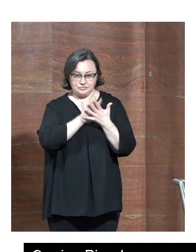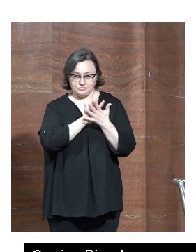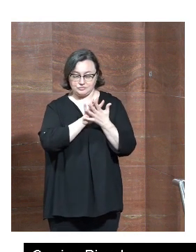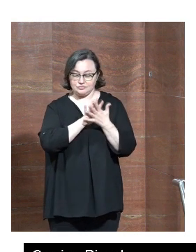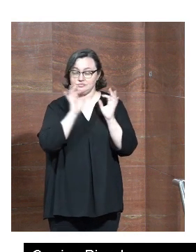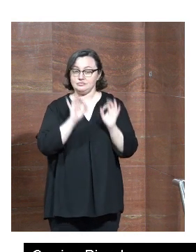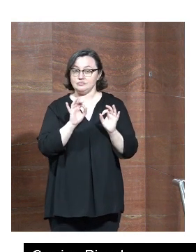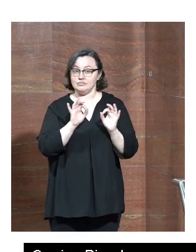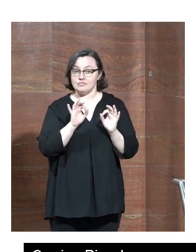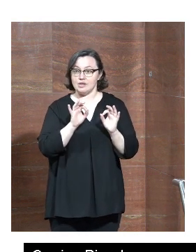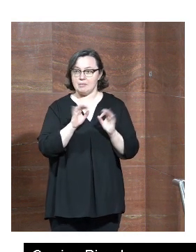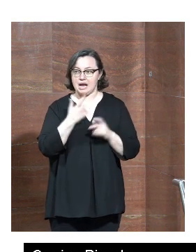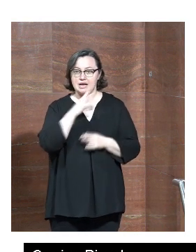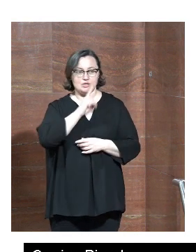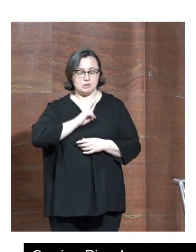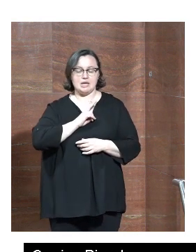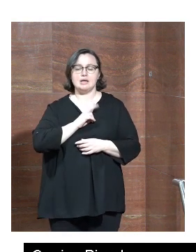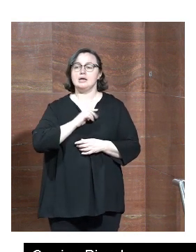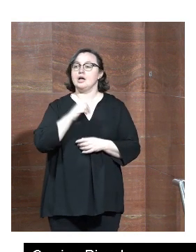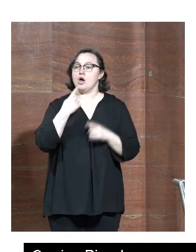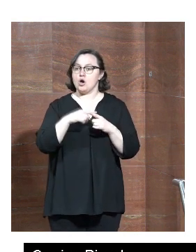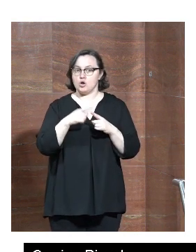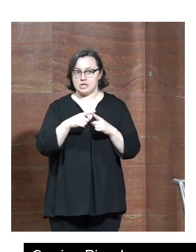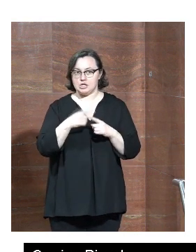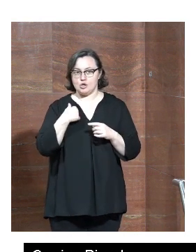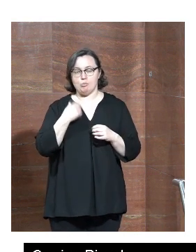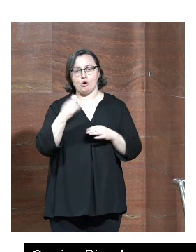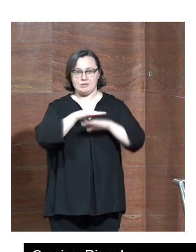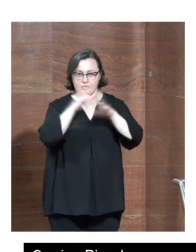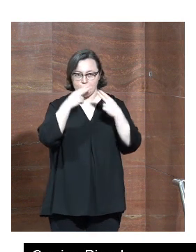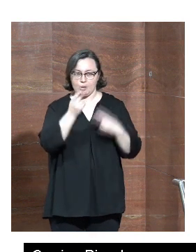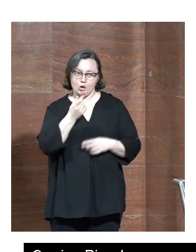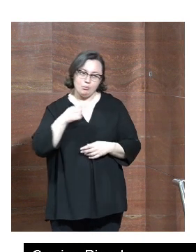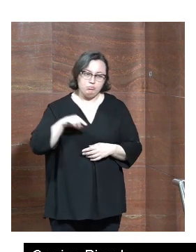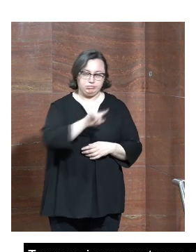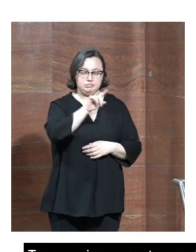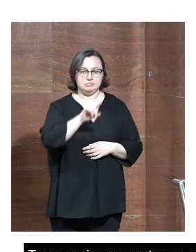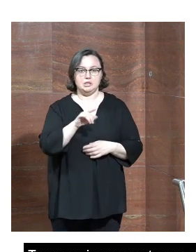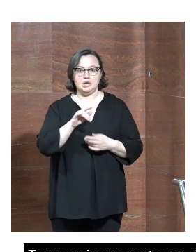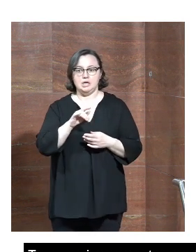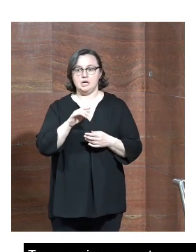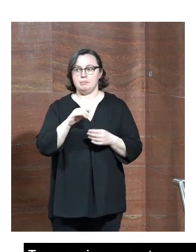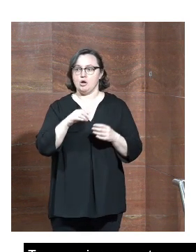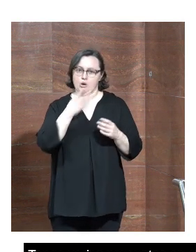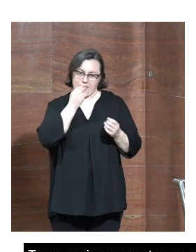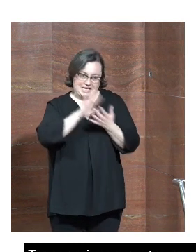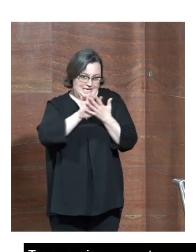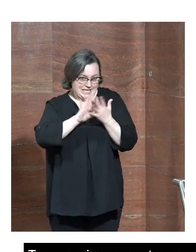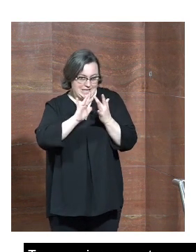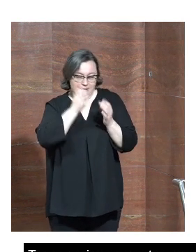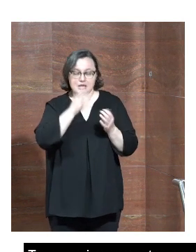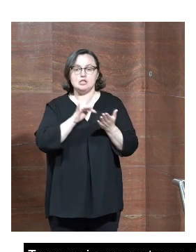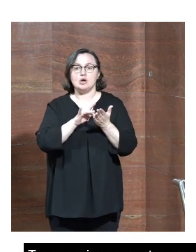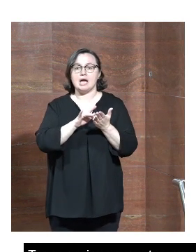para que en 2 o 3 minutos me responda. Una de las cosas que yo le achaco a la Administración, y siempre de buen tono y de buen rollo, creo que